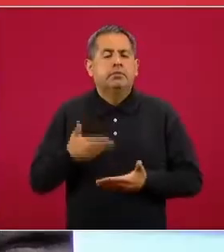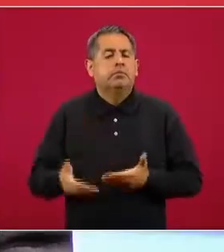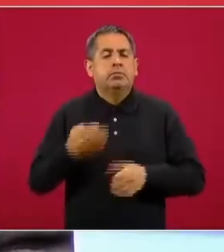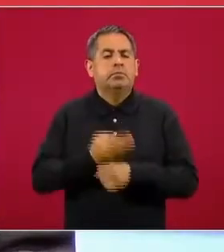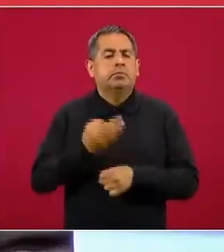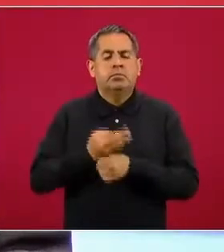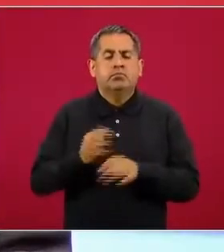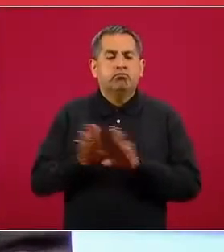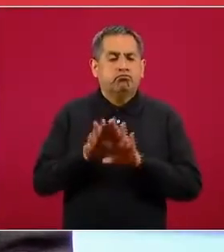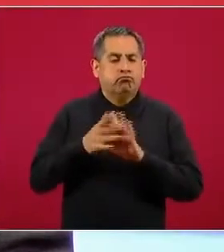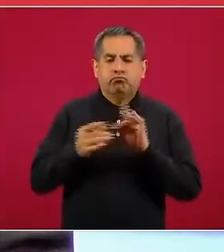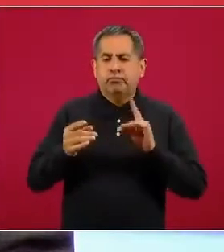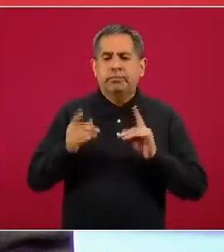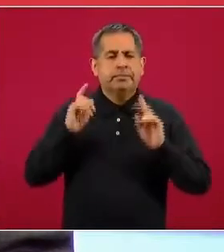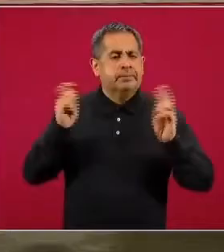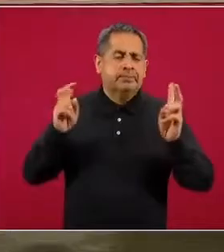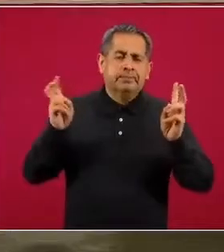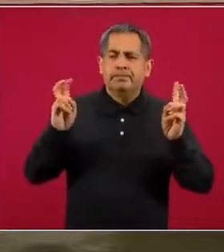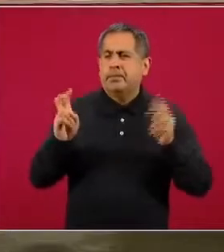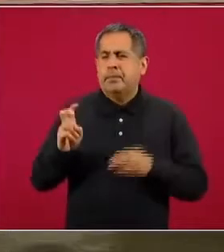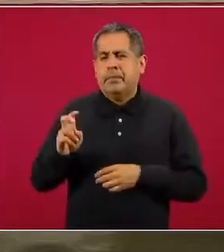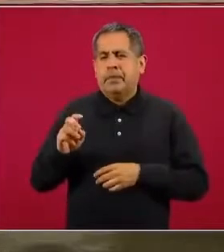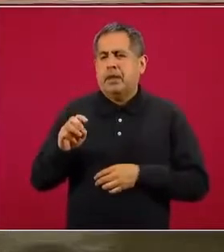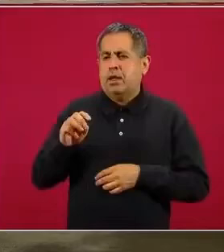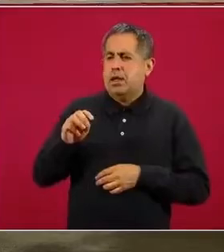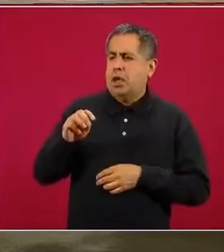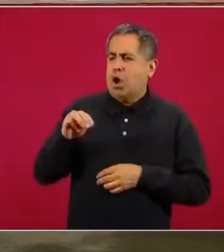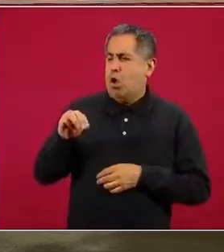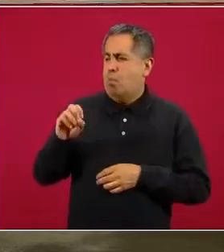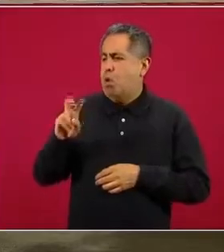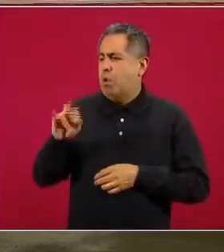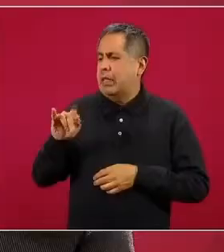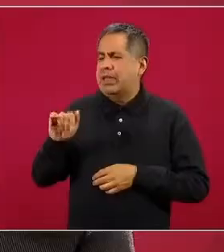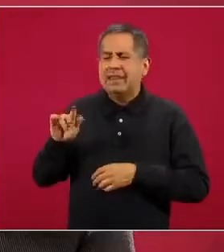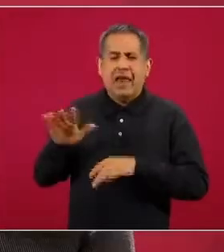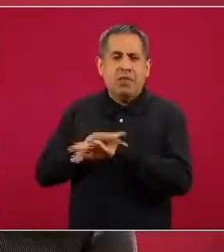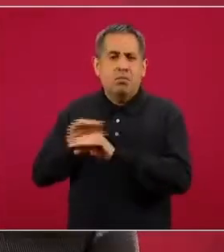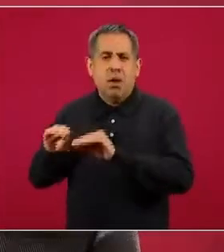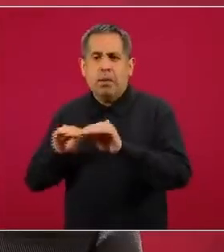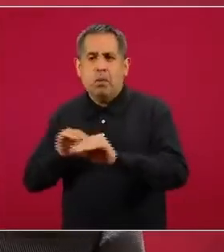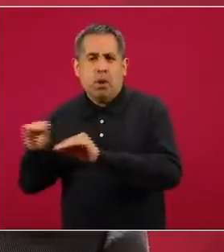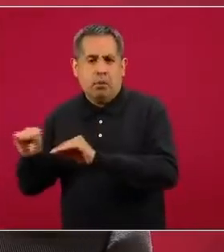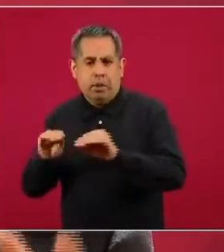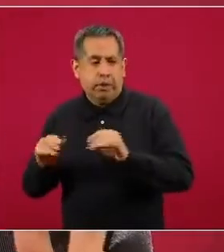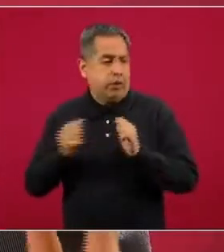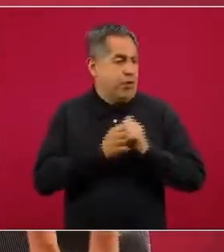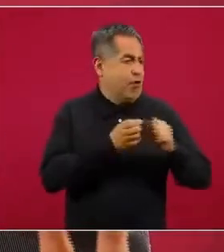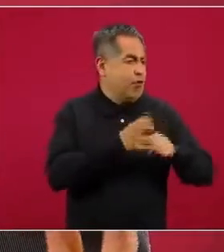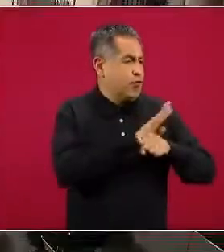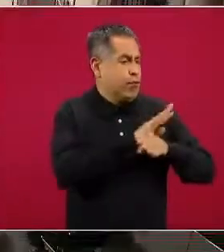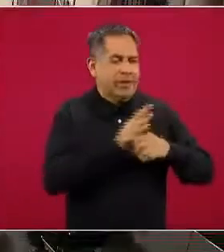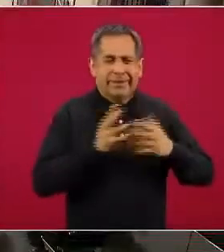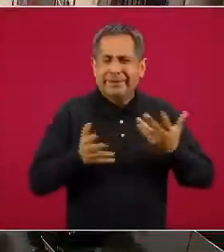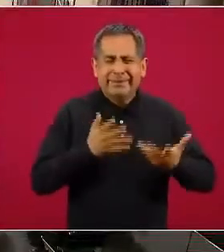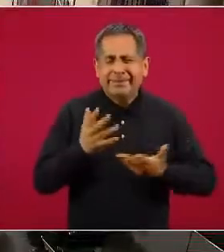movilidad, la relación que guarda con el tema de COVID-19 es que se conoce que hay